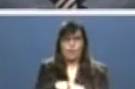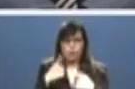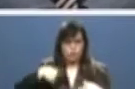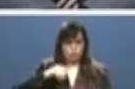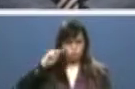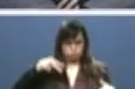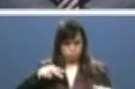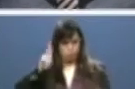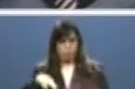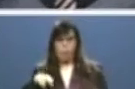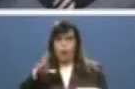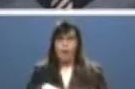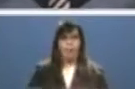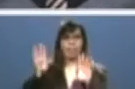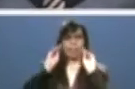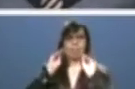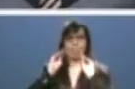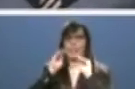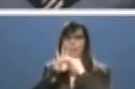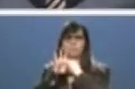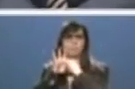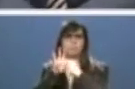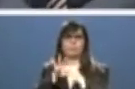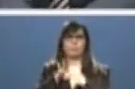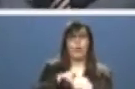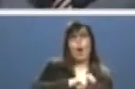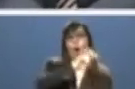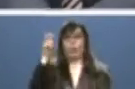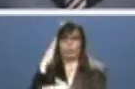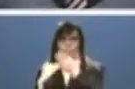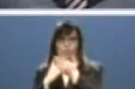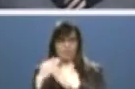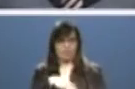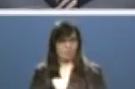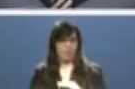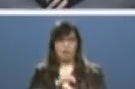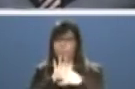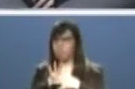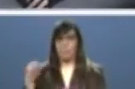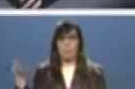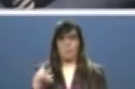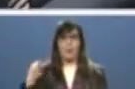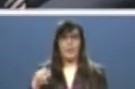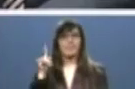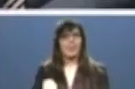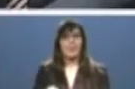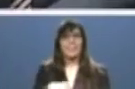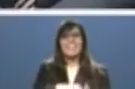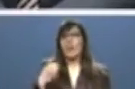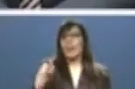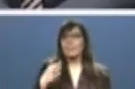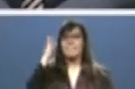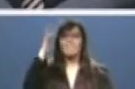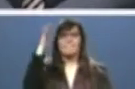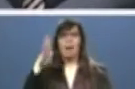existencia irremediablemente unida a la de los demás pueblos de España. Es el deseo de hacer comunidad sin